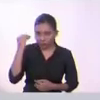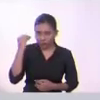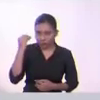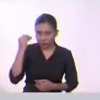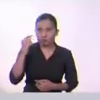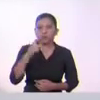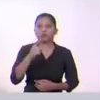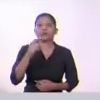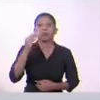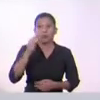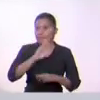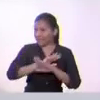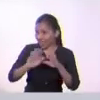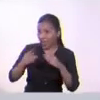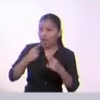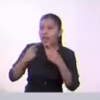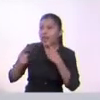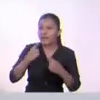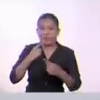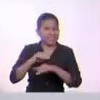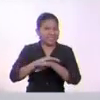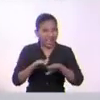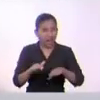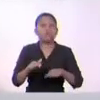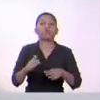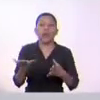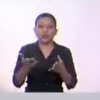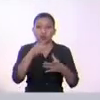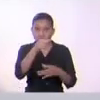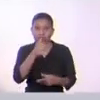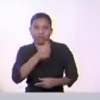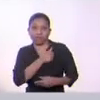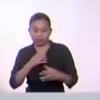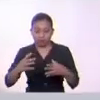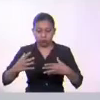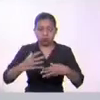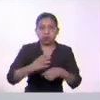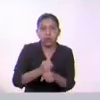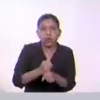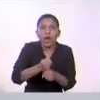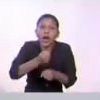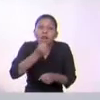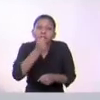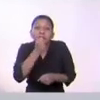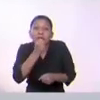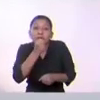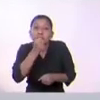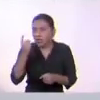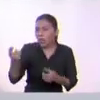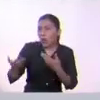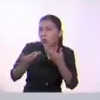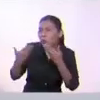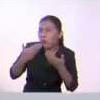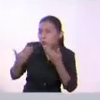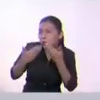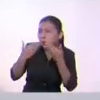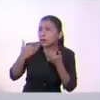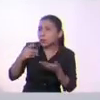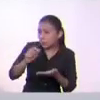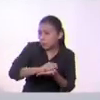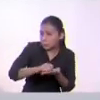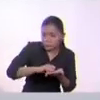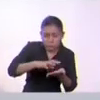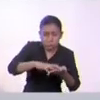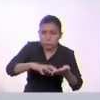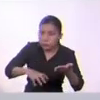un reporte de dicha entrevista, en el que identifiques, selecciones y presentes la